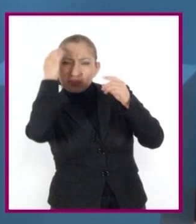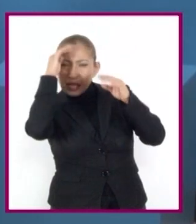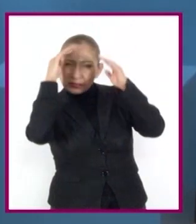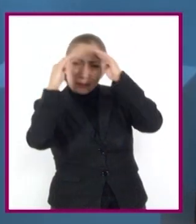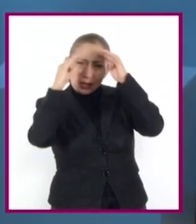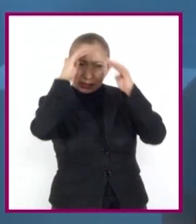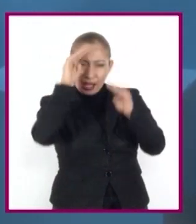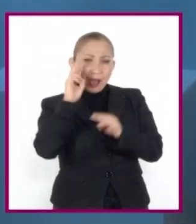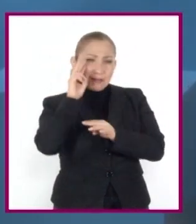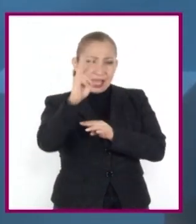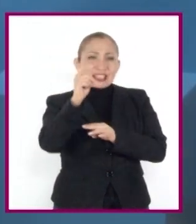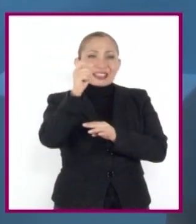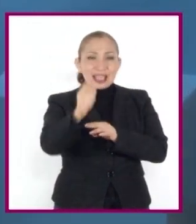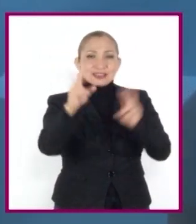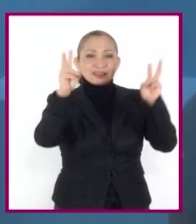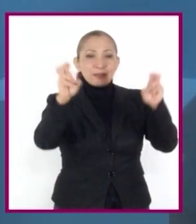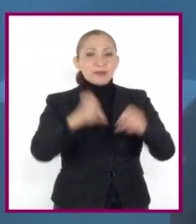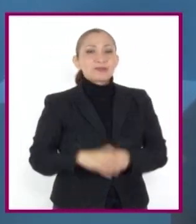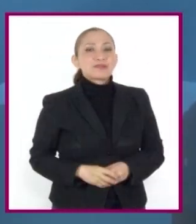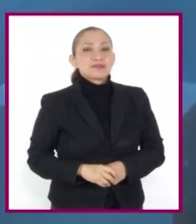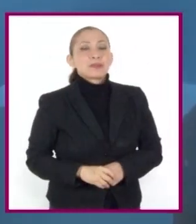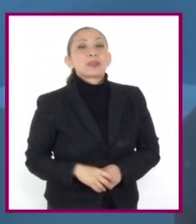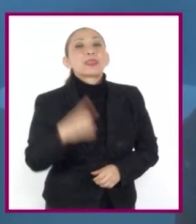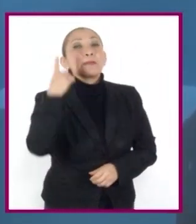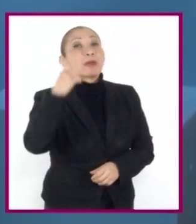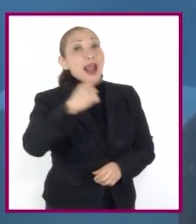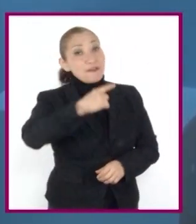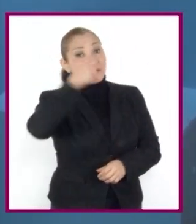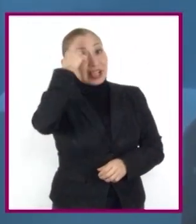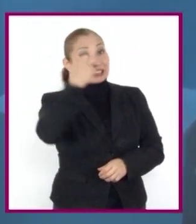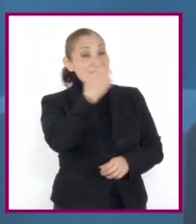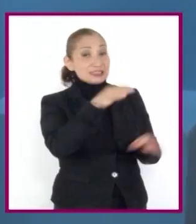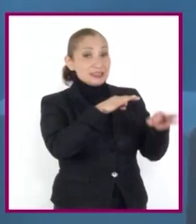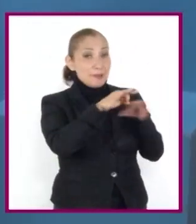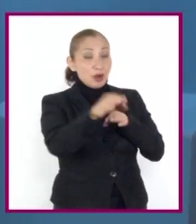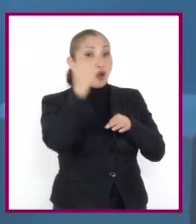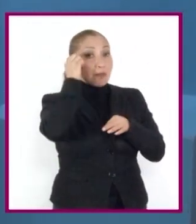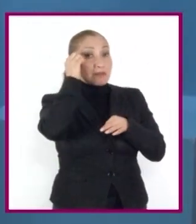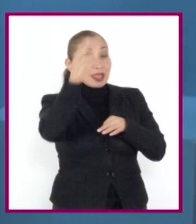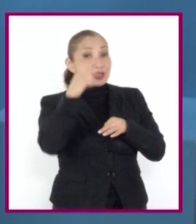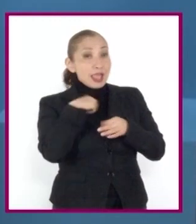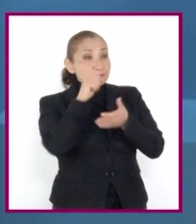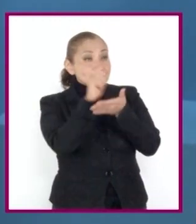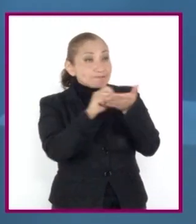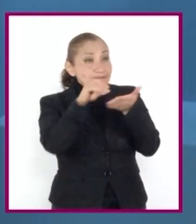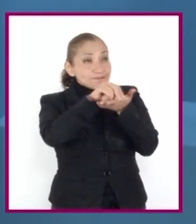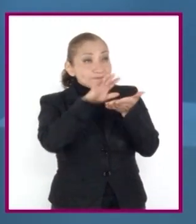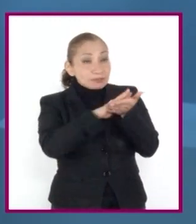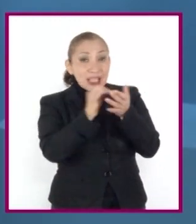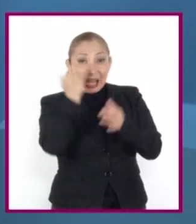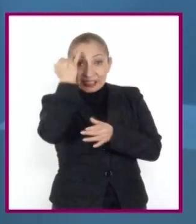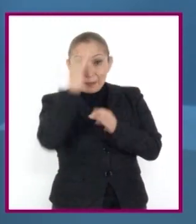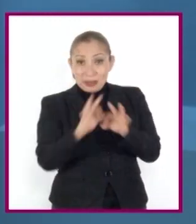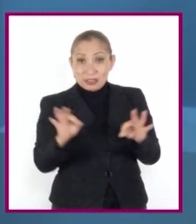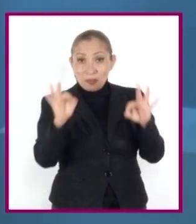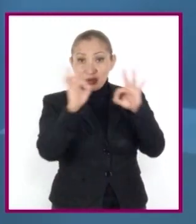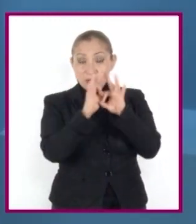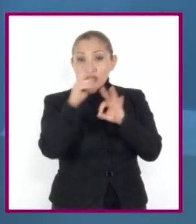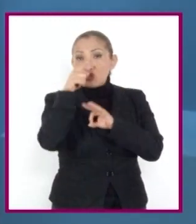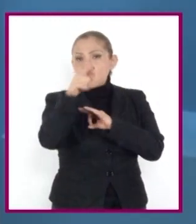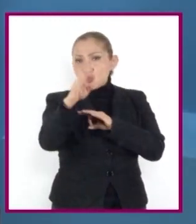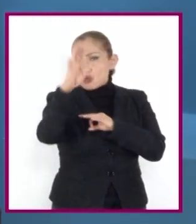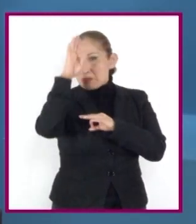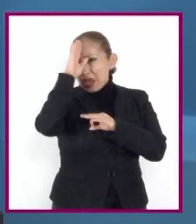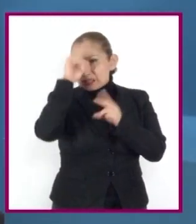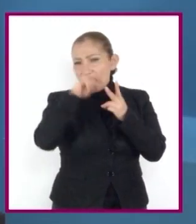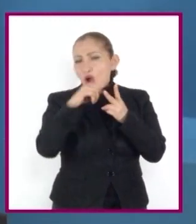preguntas. Vamos a entrar de lleno en el tema. Para facilitar este trabajo, no olviden tomar notas de las ideas principales, de sus reflexiones